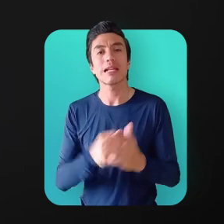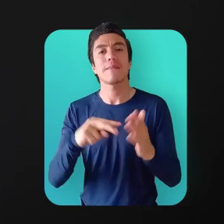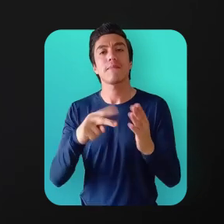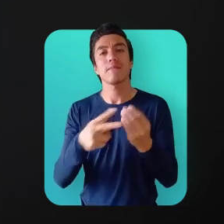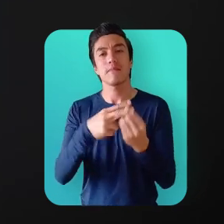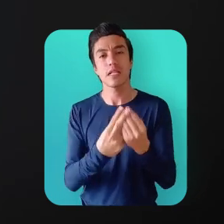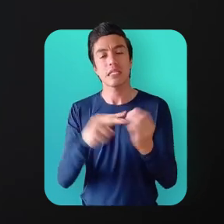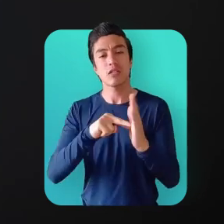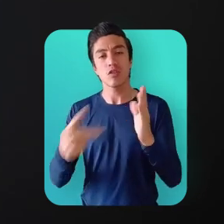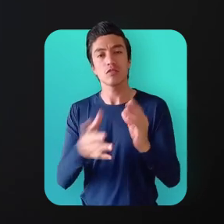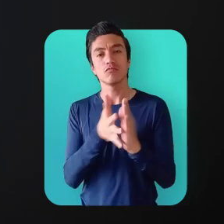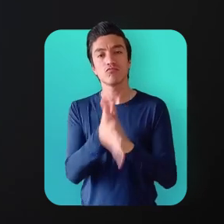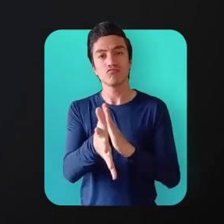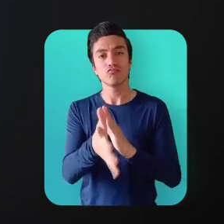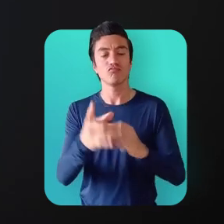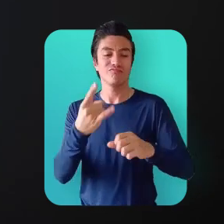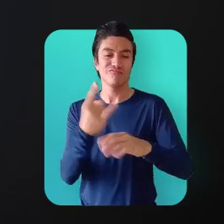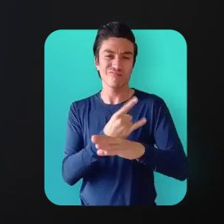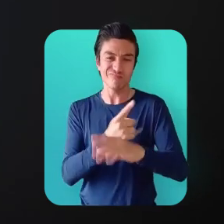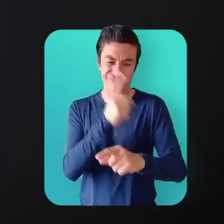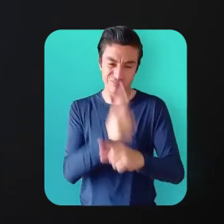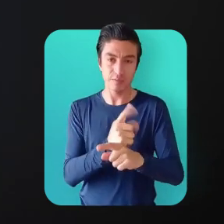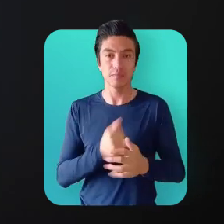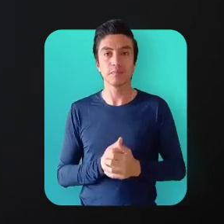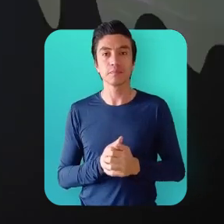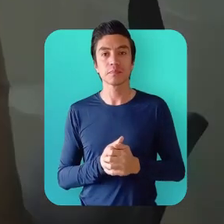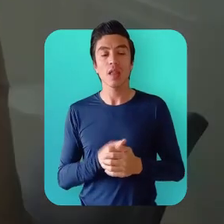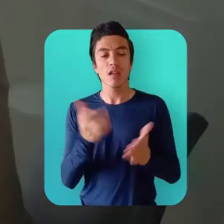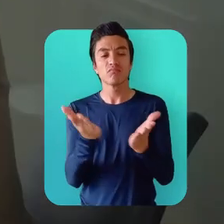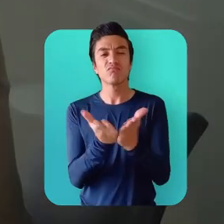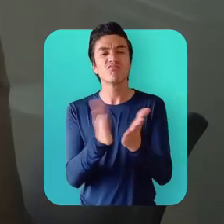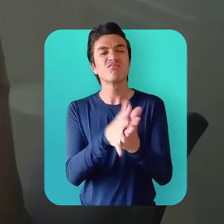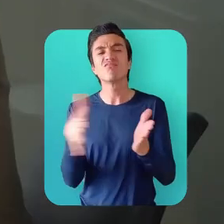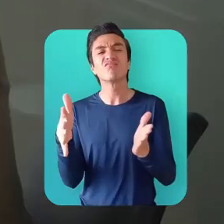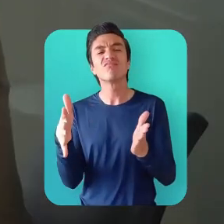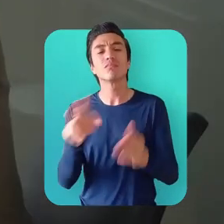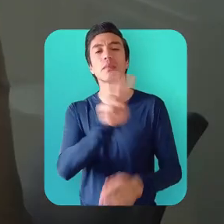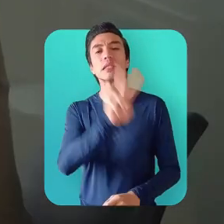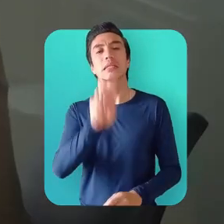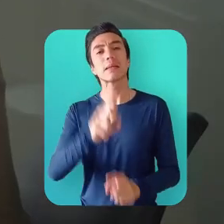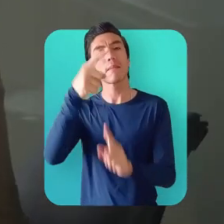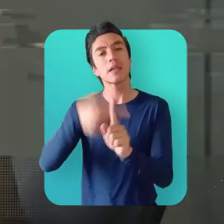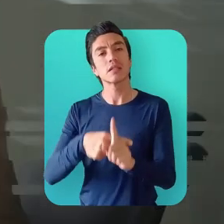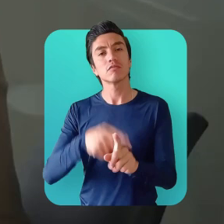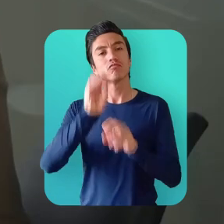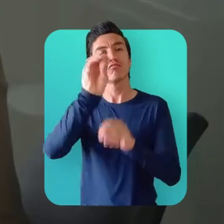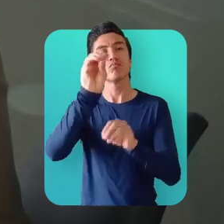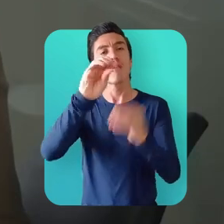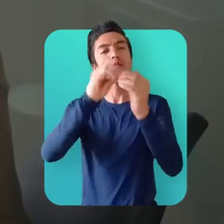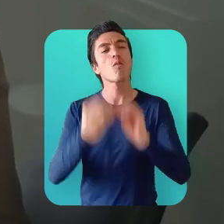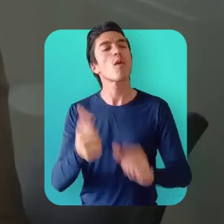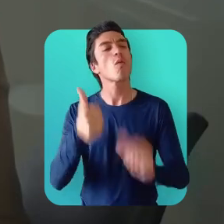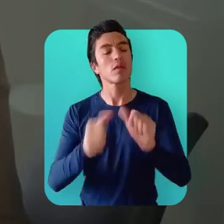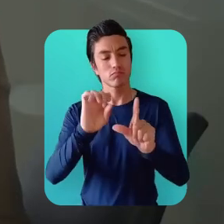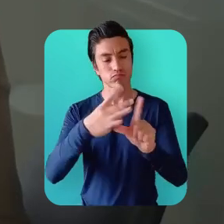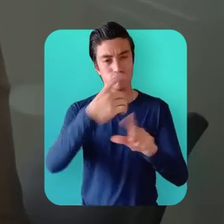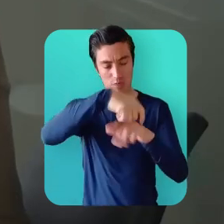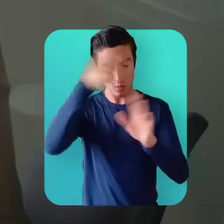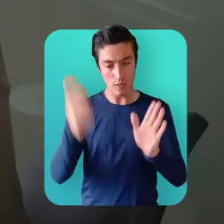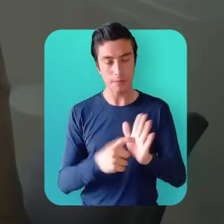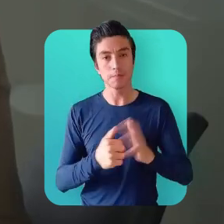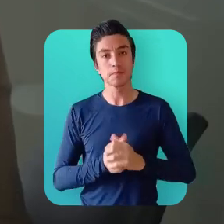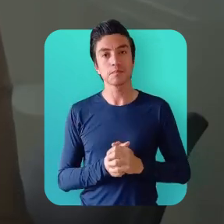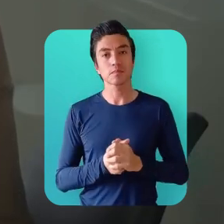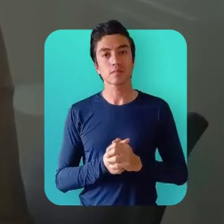utilización de herramientas tecnológicas y de la información. Este programa tendrá una duración de 27 meses y se impartirá en